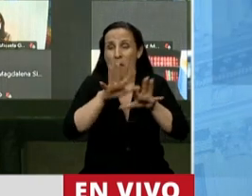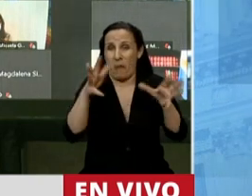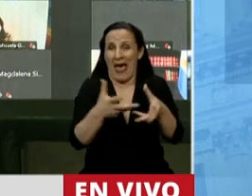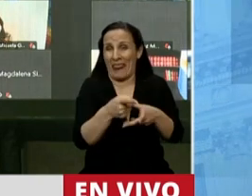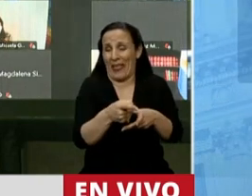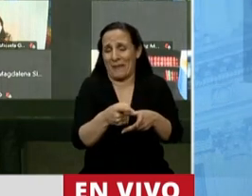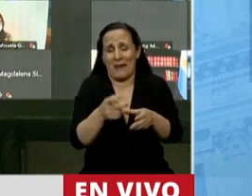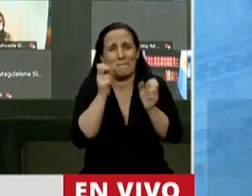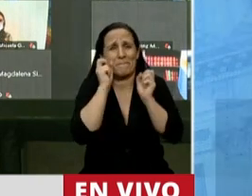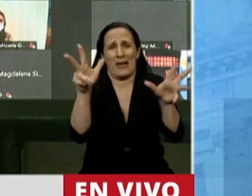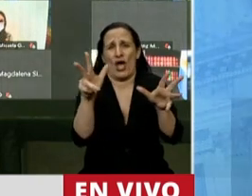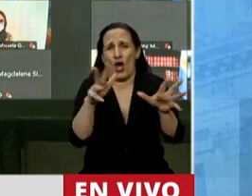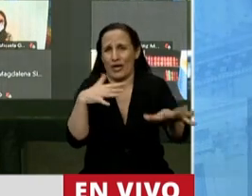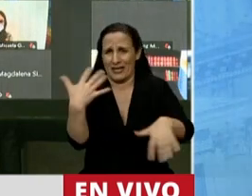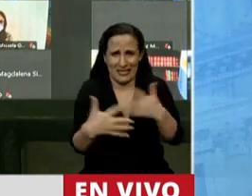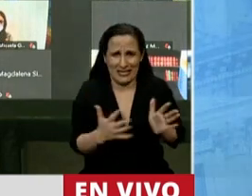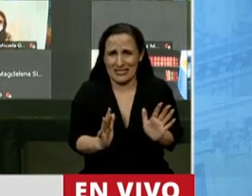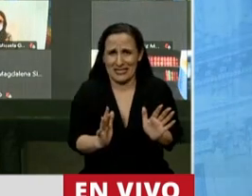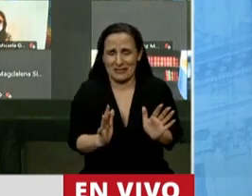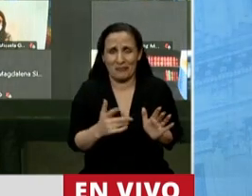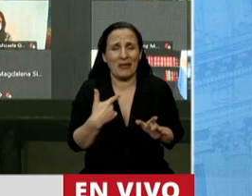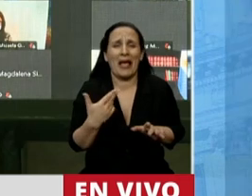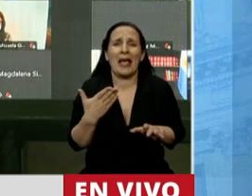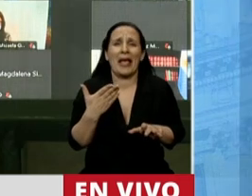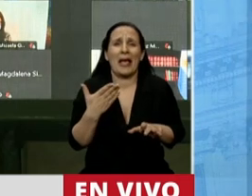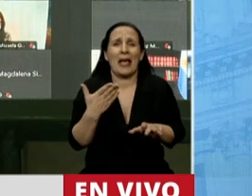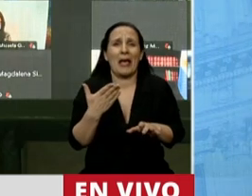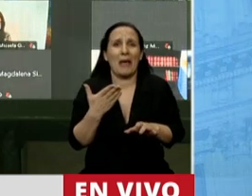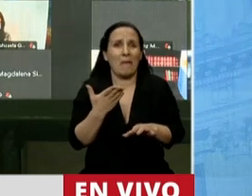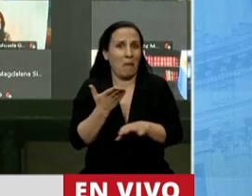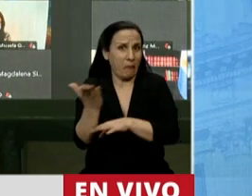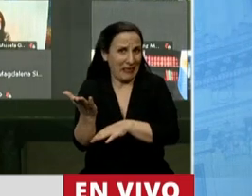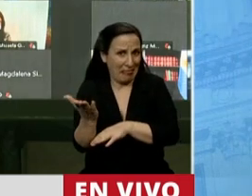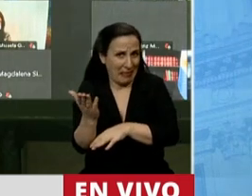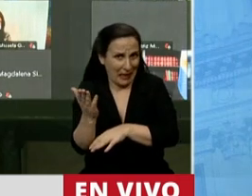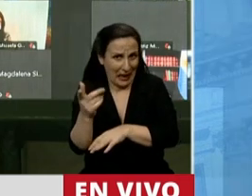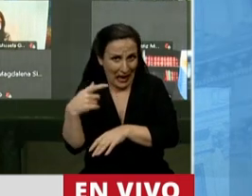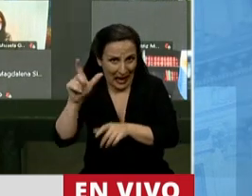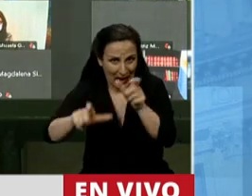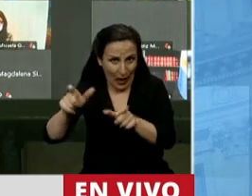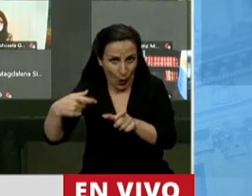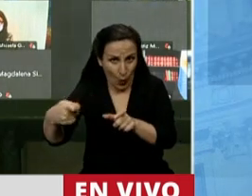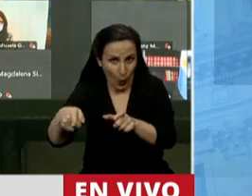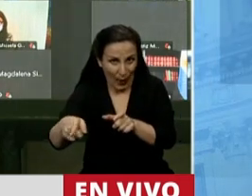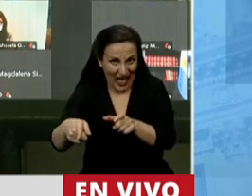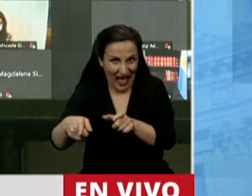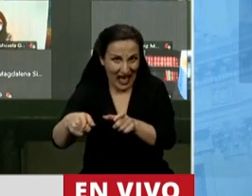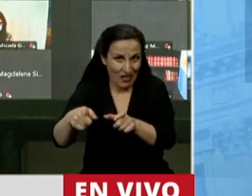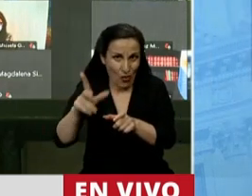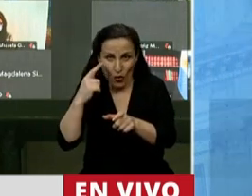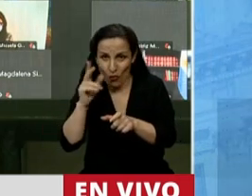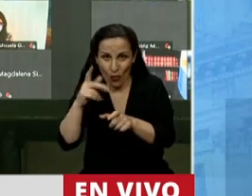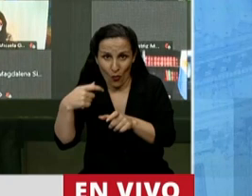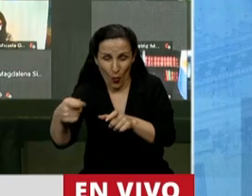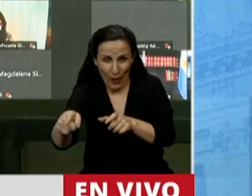claramente profundizó? ¿Se lo vamos a pedir al esfuerzo a los jubilados y a las jubiladas de